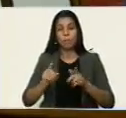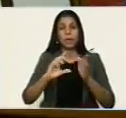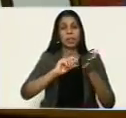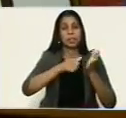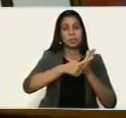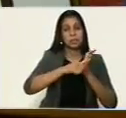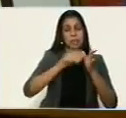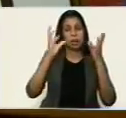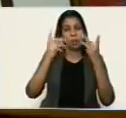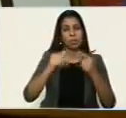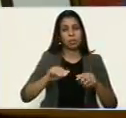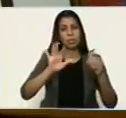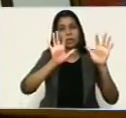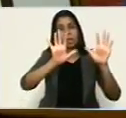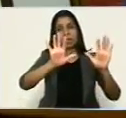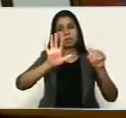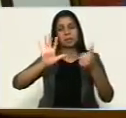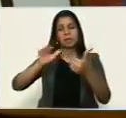identidad número